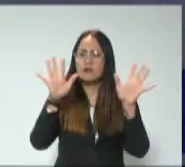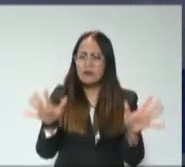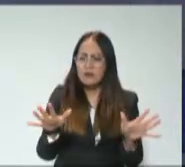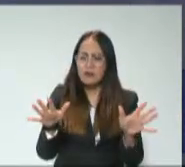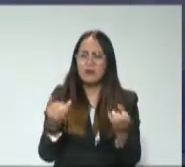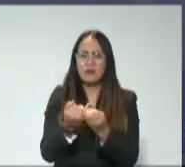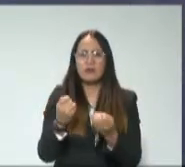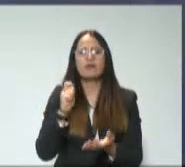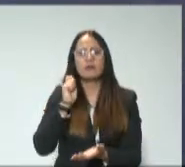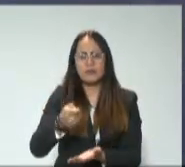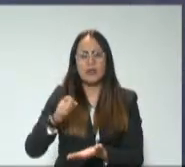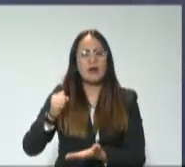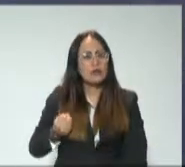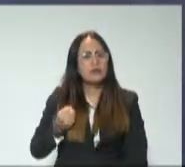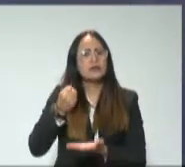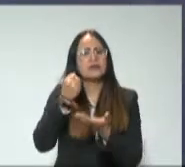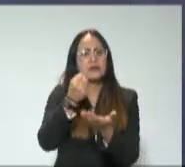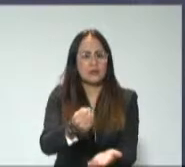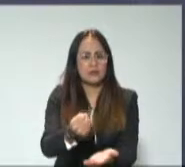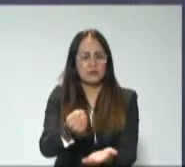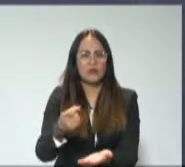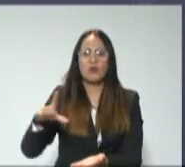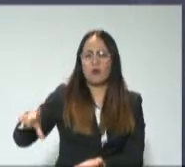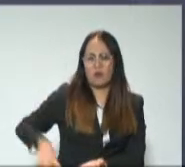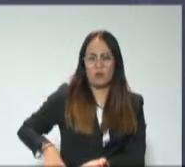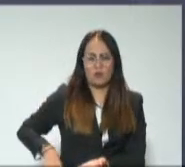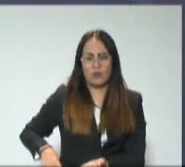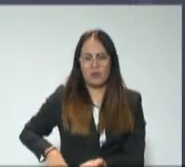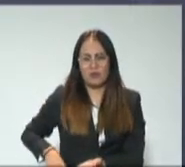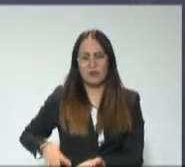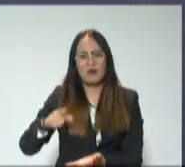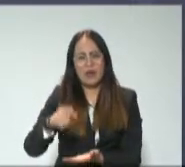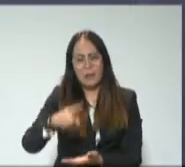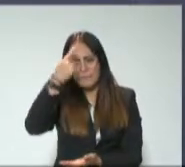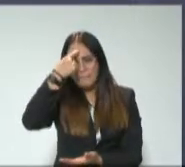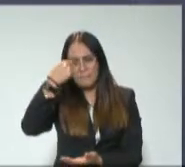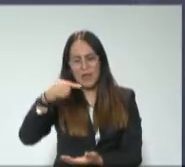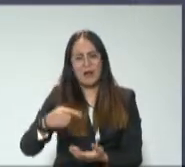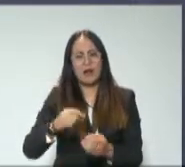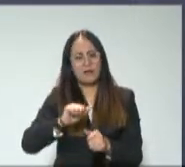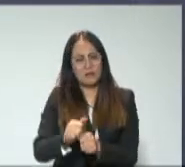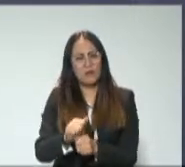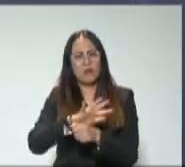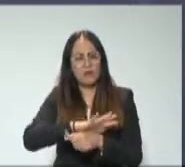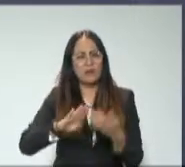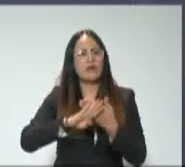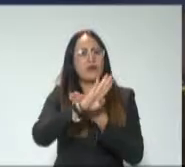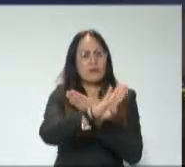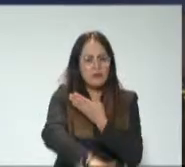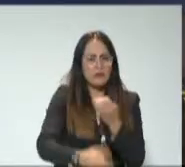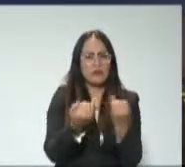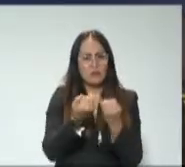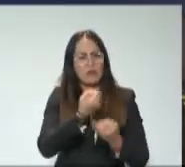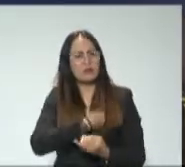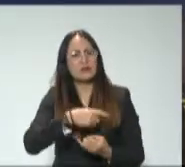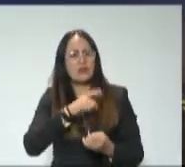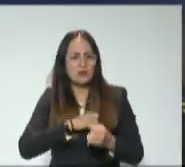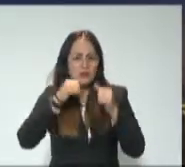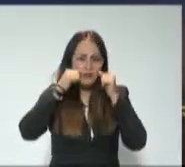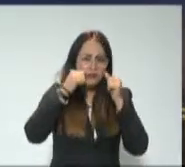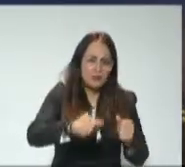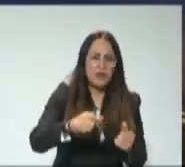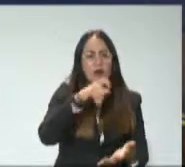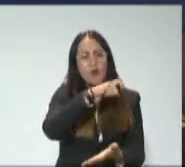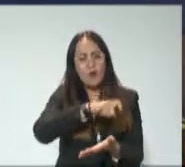del gasto público que esté relacionado con las estrategias de prevención atención a la salud adquisiciones y